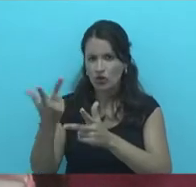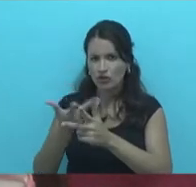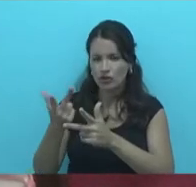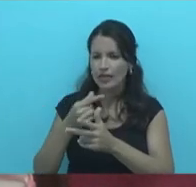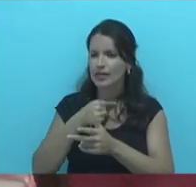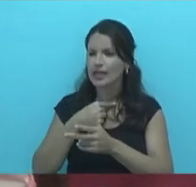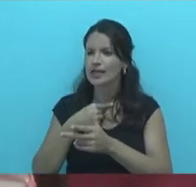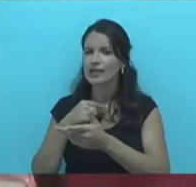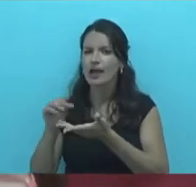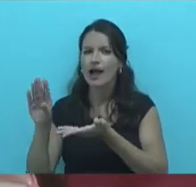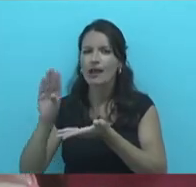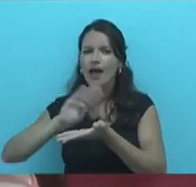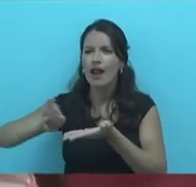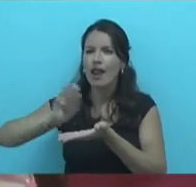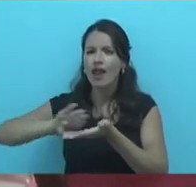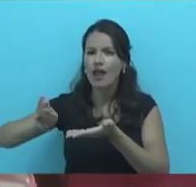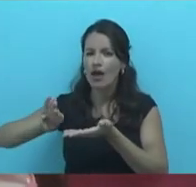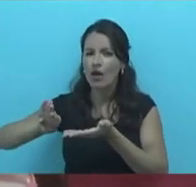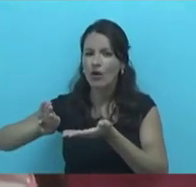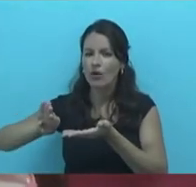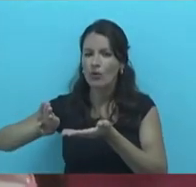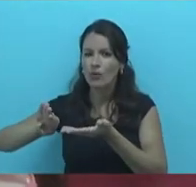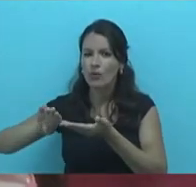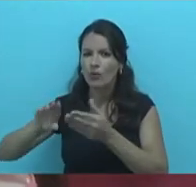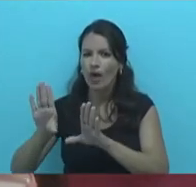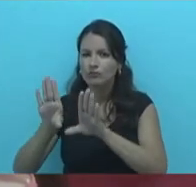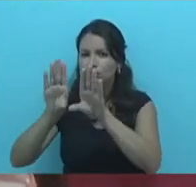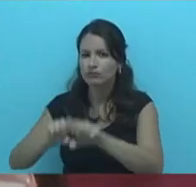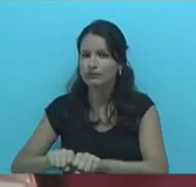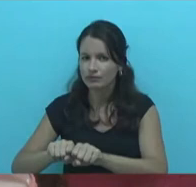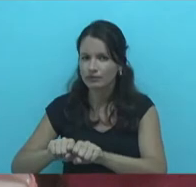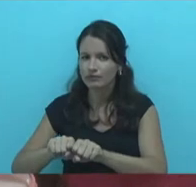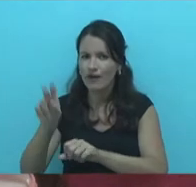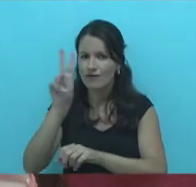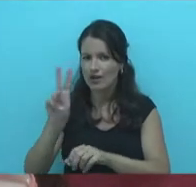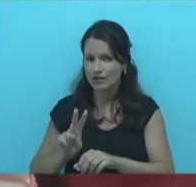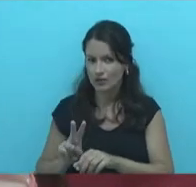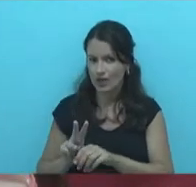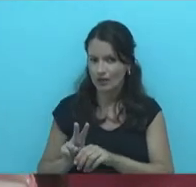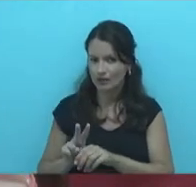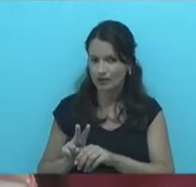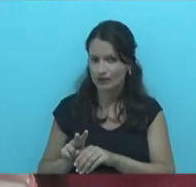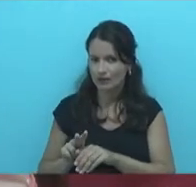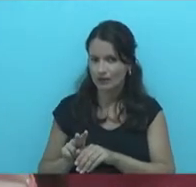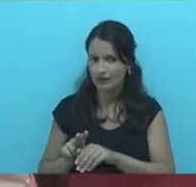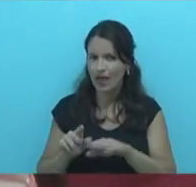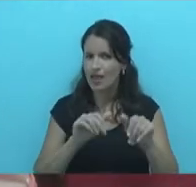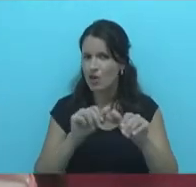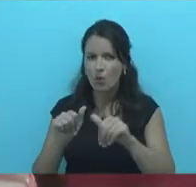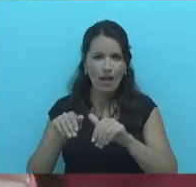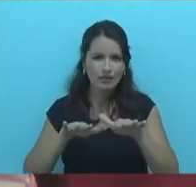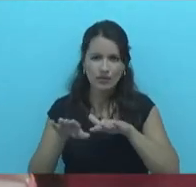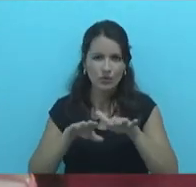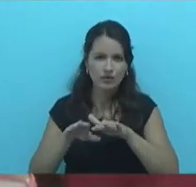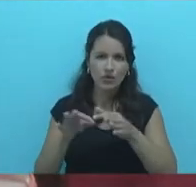Estados Unidos rompe la doctrina Monroe de América para los americanos y